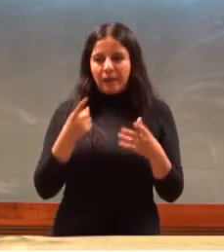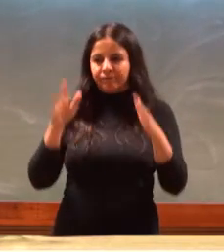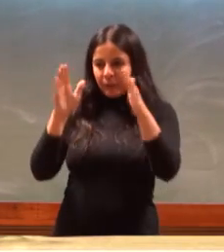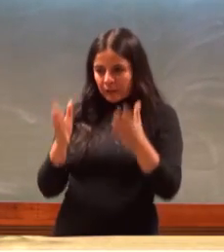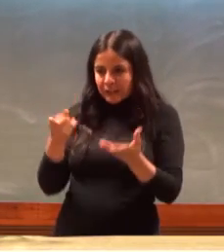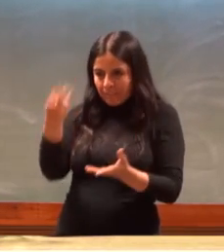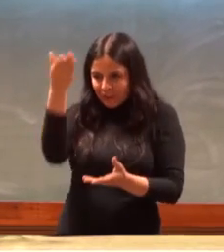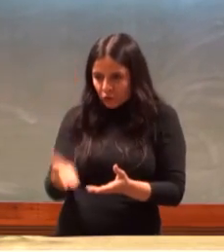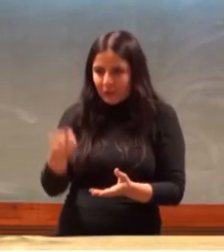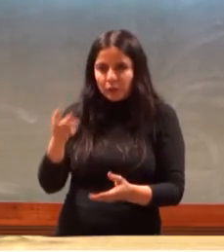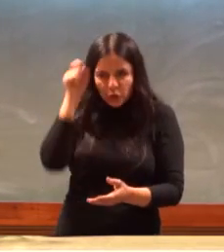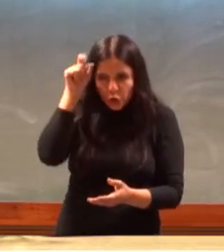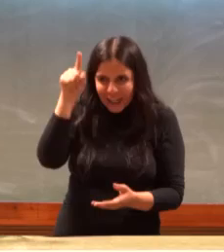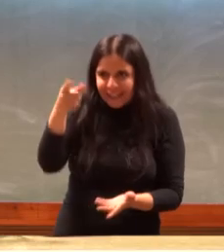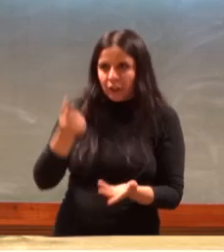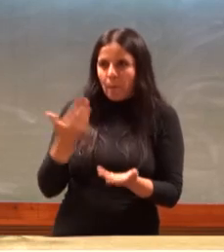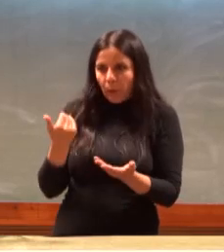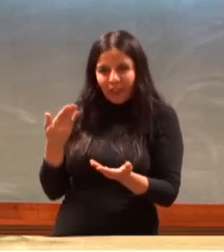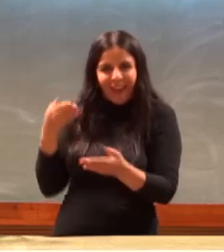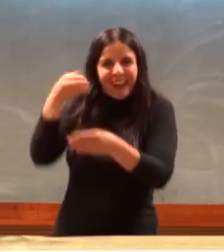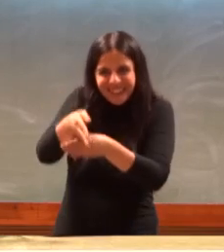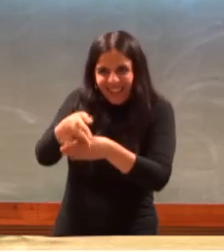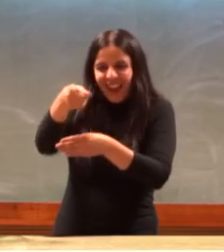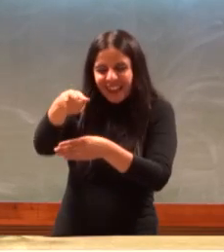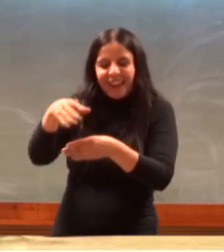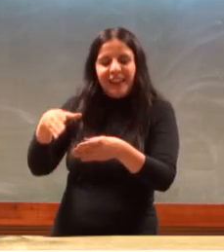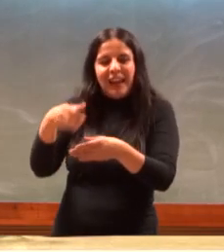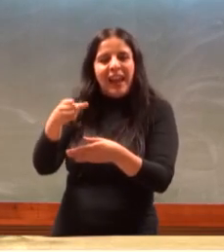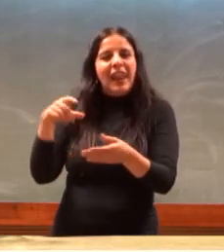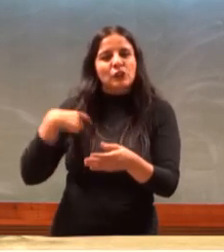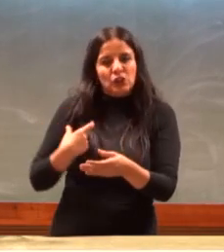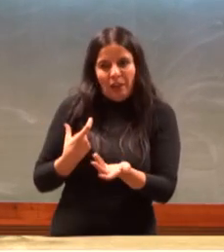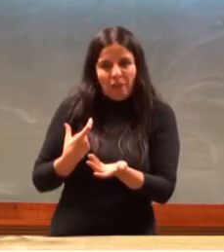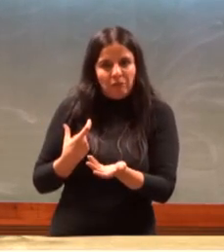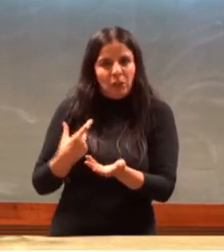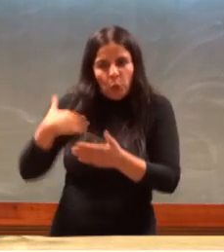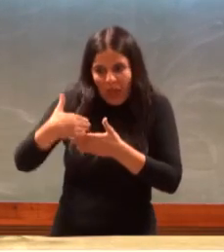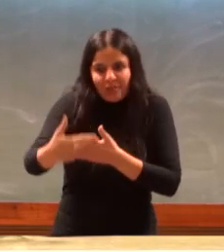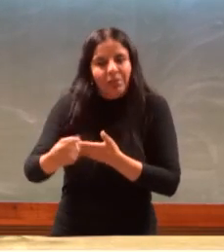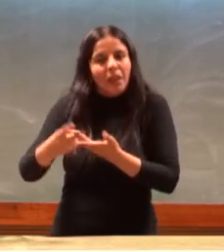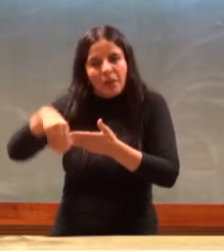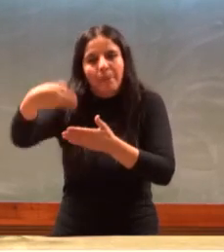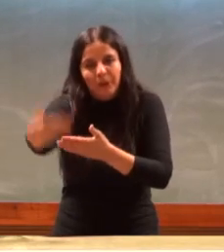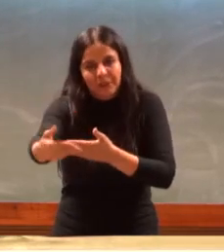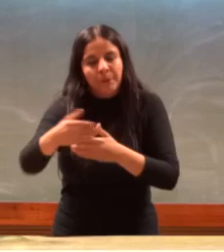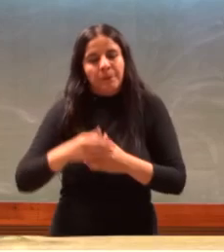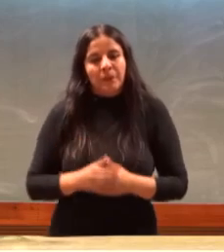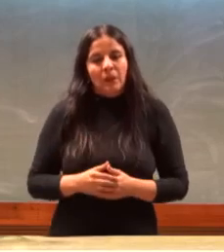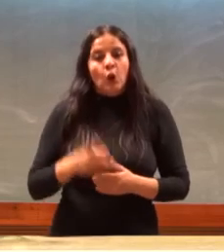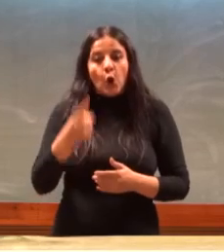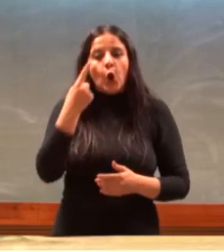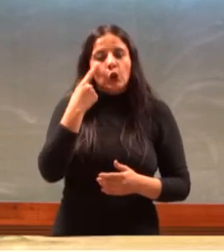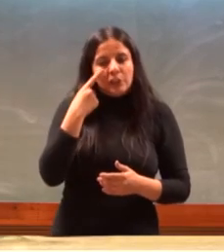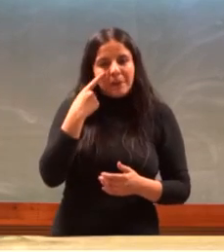sujeto que después puede intervenir en la sociedad después y durante puede intervenir en la sociedad con con con conocimientos